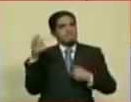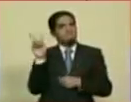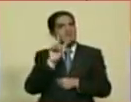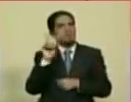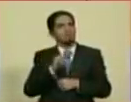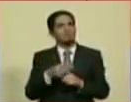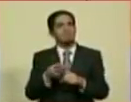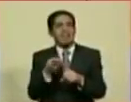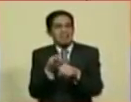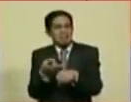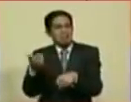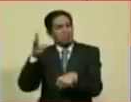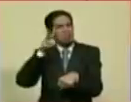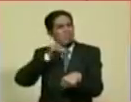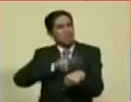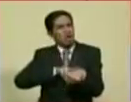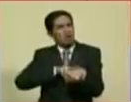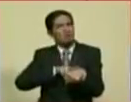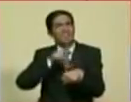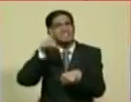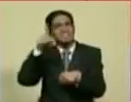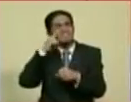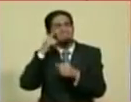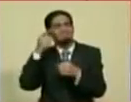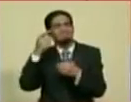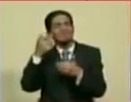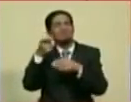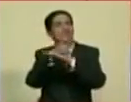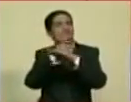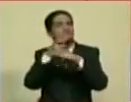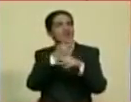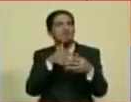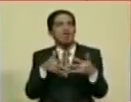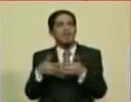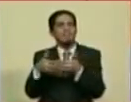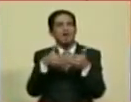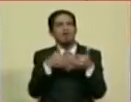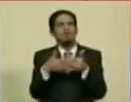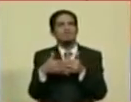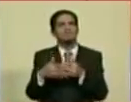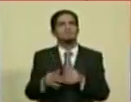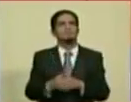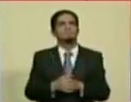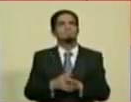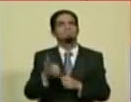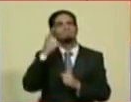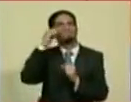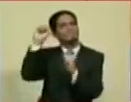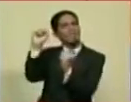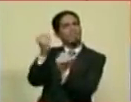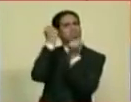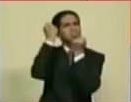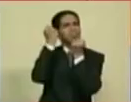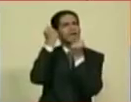doble rasero del gobierno de los Estados Unidos. Impiden operaciones